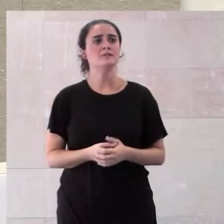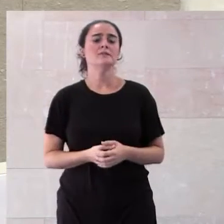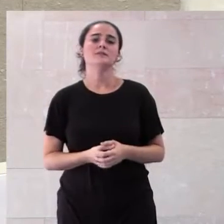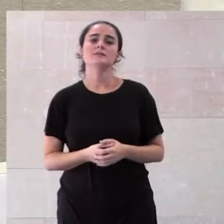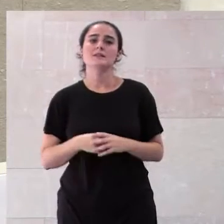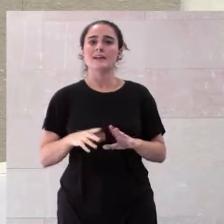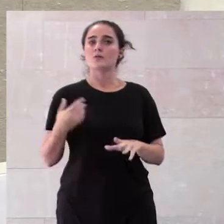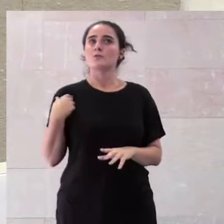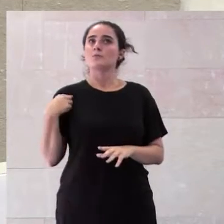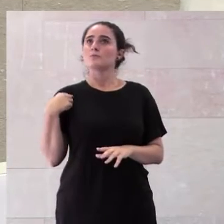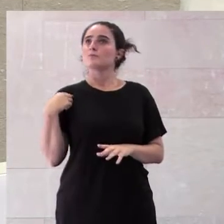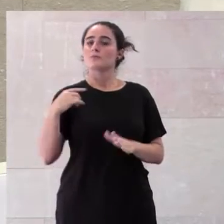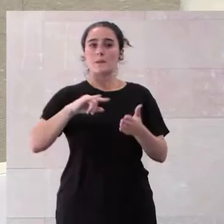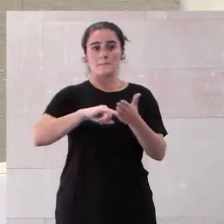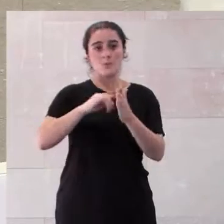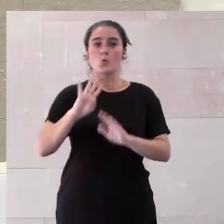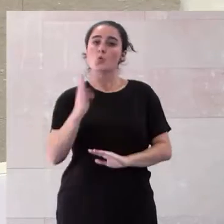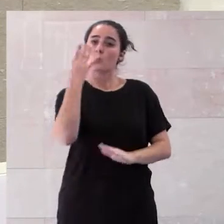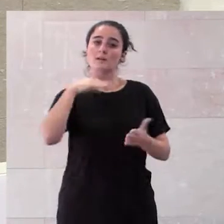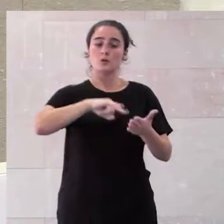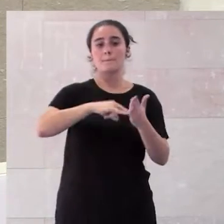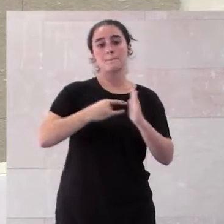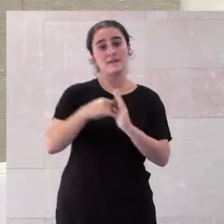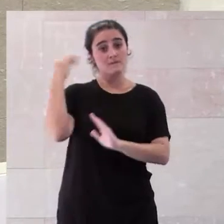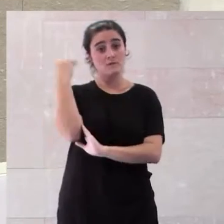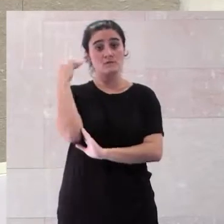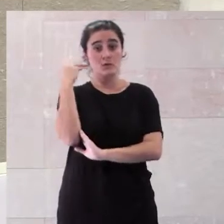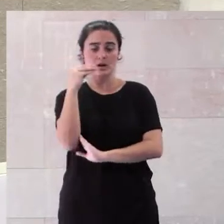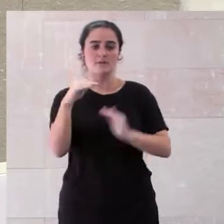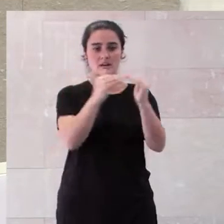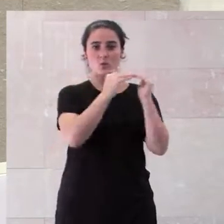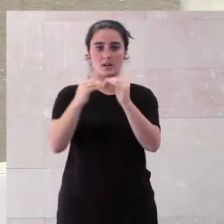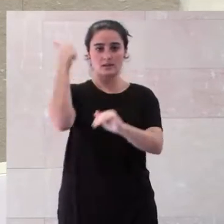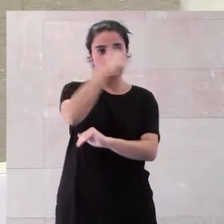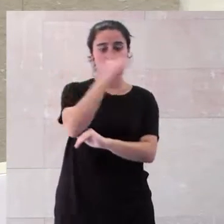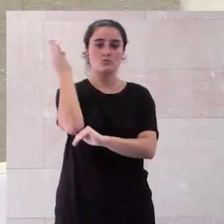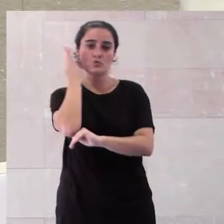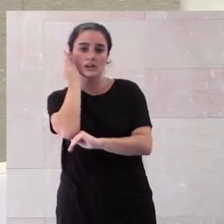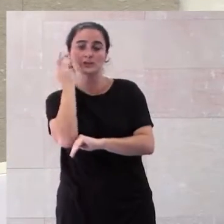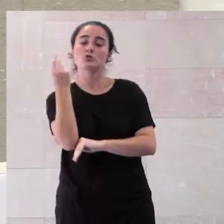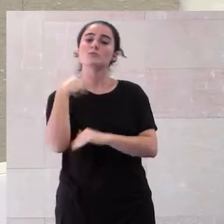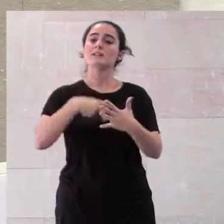que se enmarca en el cuarto Plan Foral para la Igualdad de Hombres y Mujeres de Álava